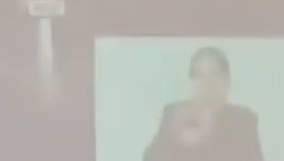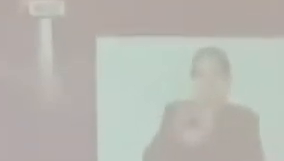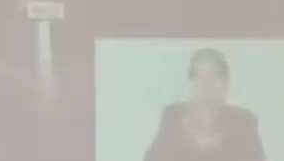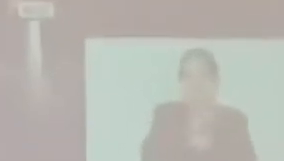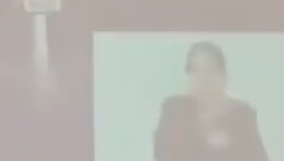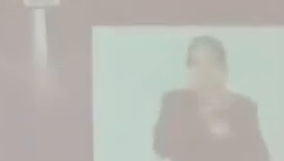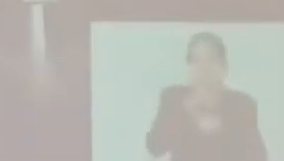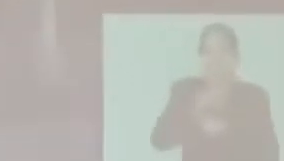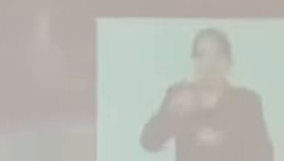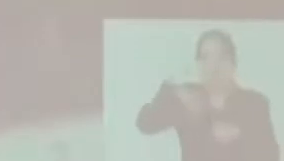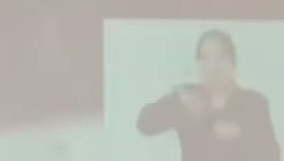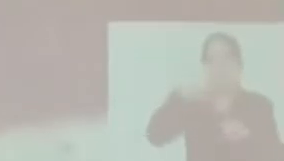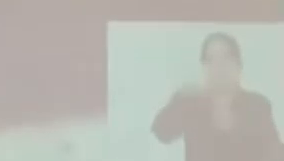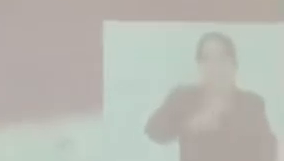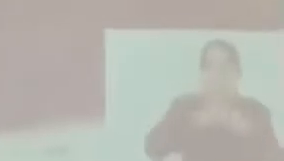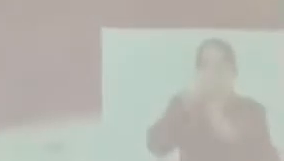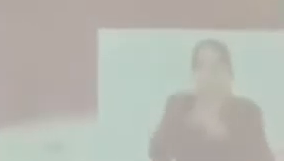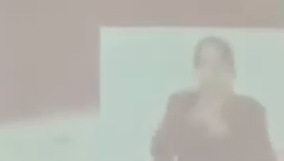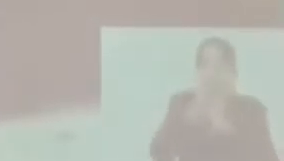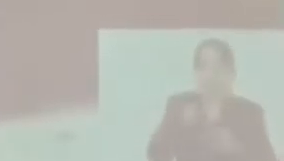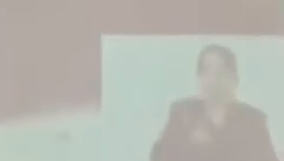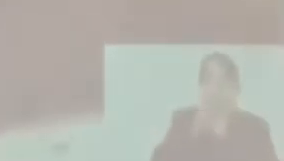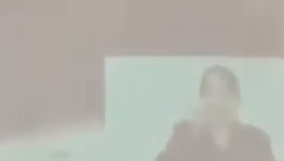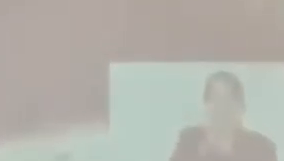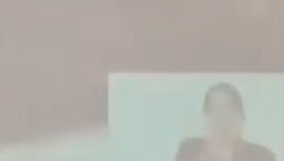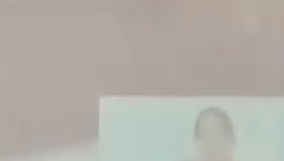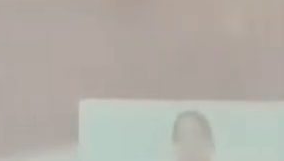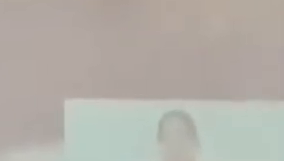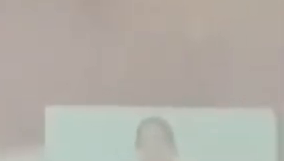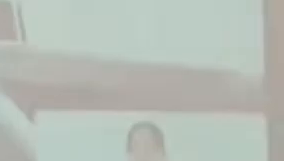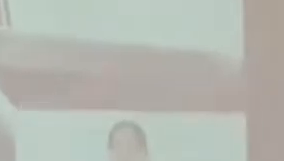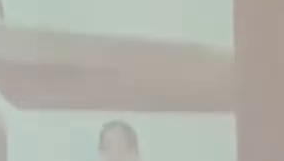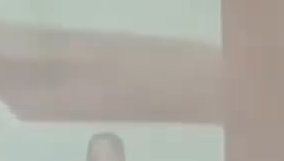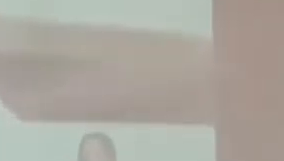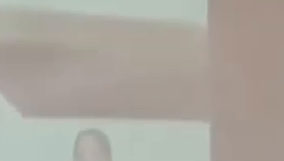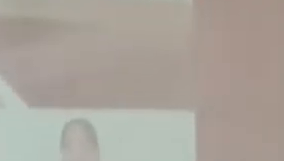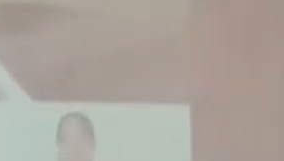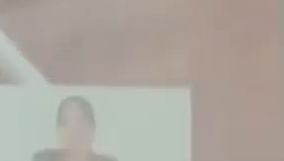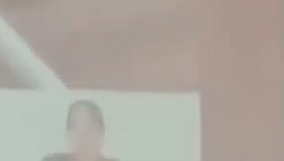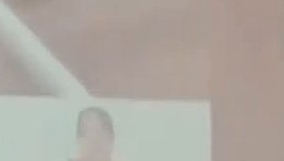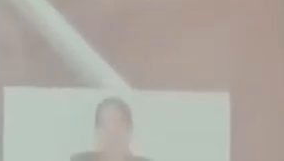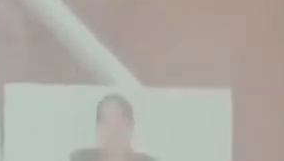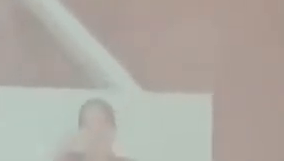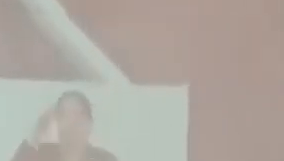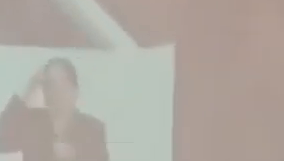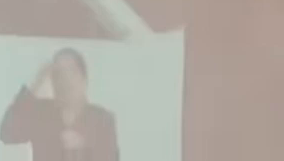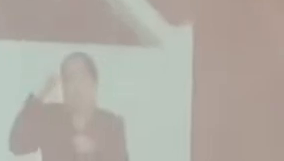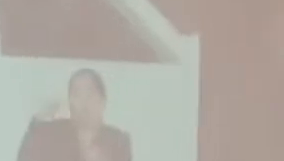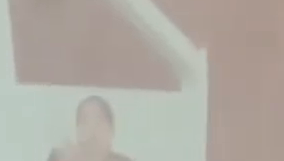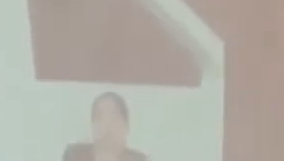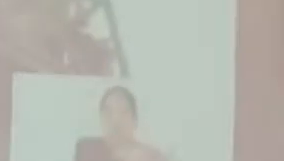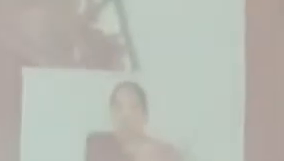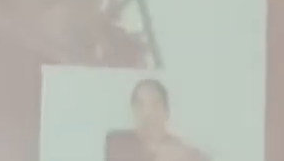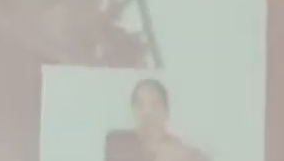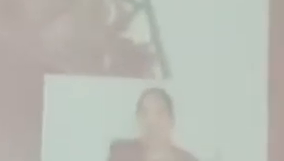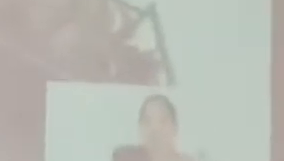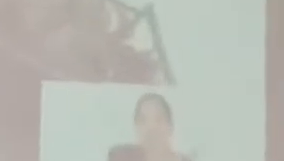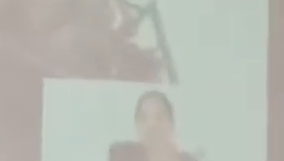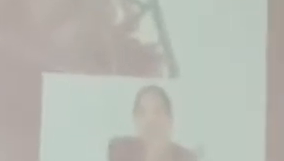año, el presupuesto en mantenimiento, sin considerar la renovación de la nueva línea 1,